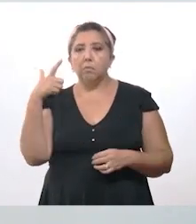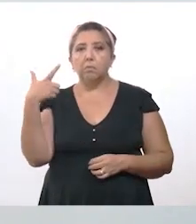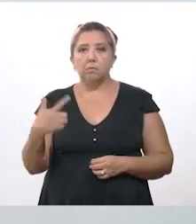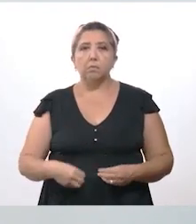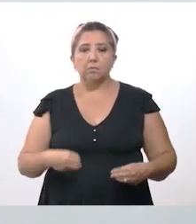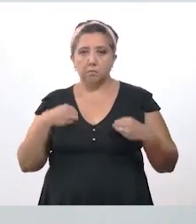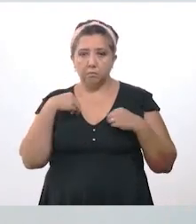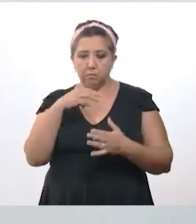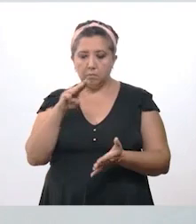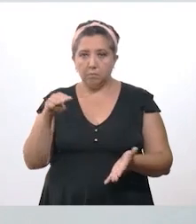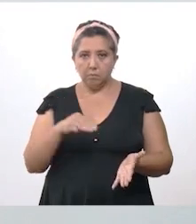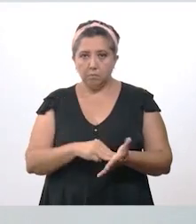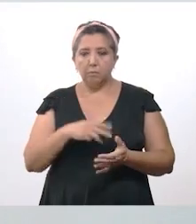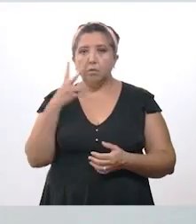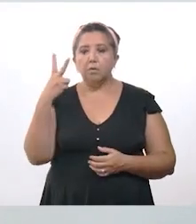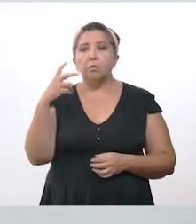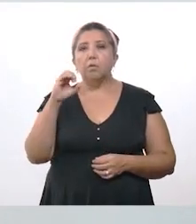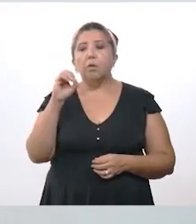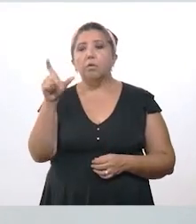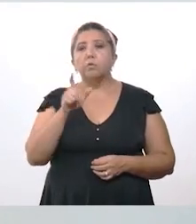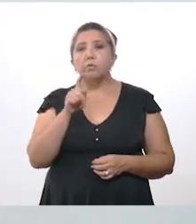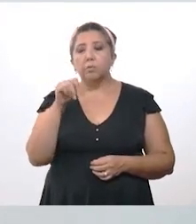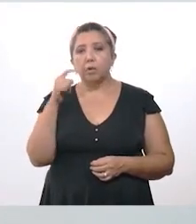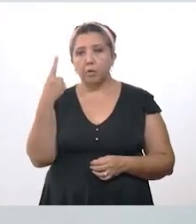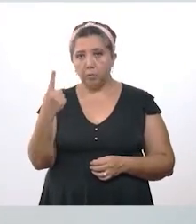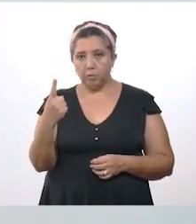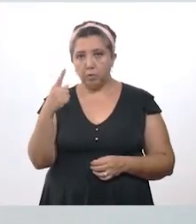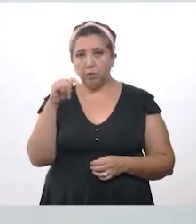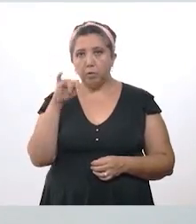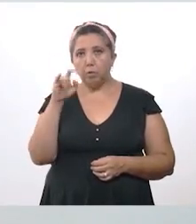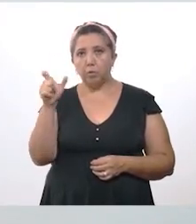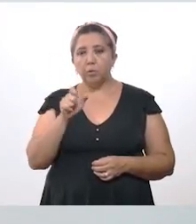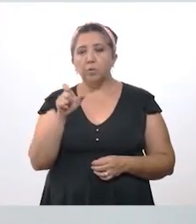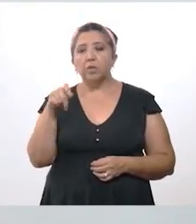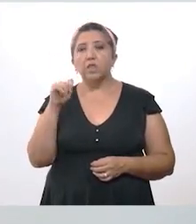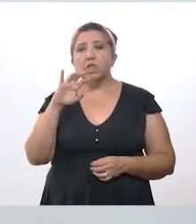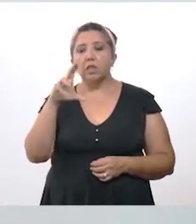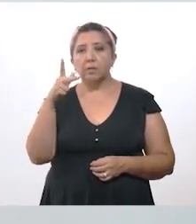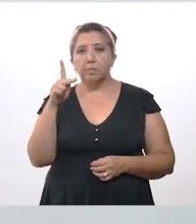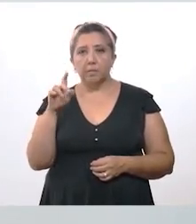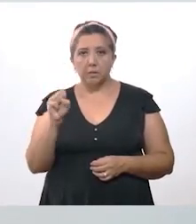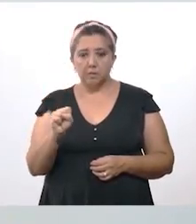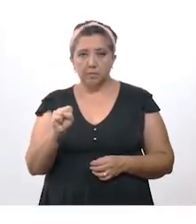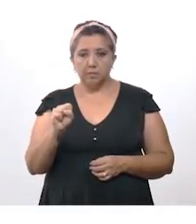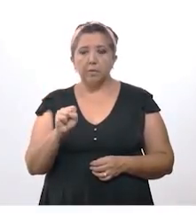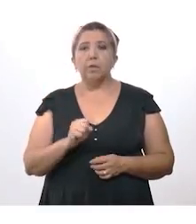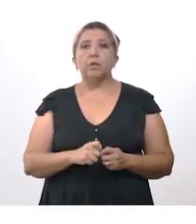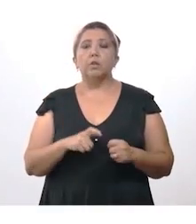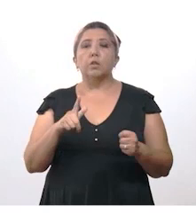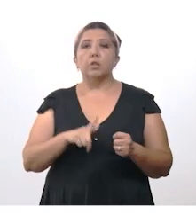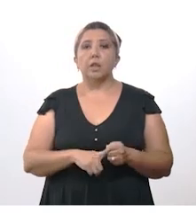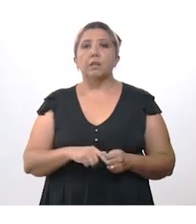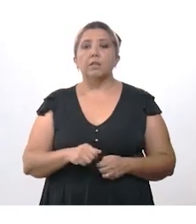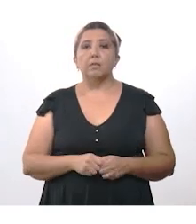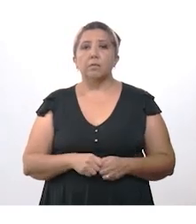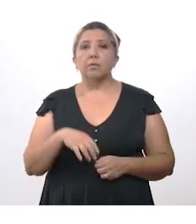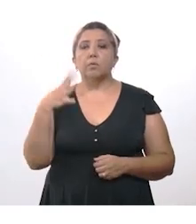7 residían en Mérida, 2 en Oxcuxcap y 1 en Tuxtla Gutiérrez, Chiapas. En total